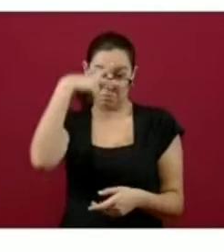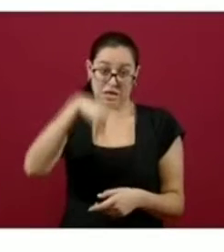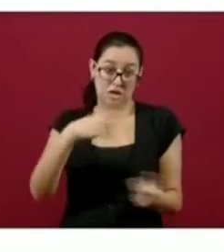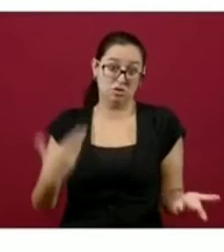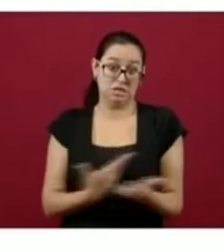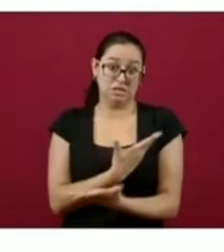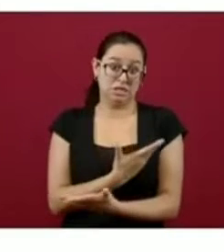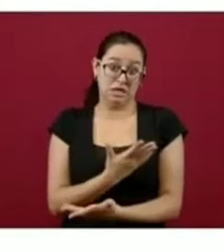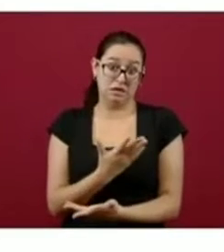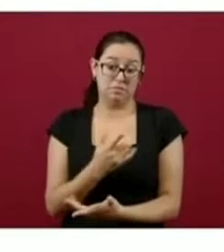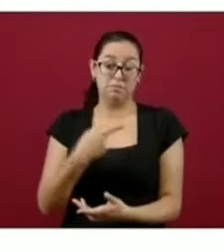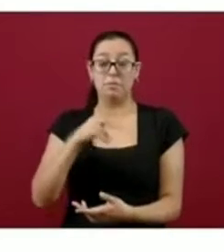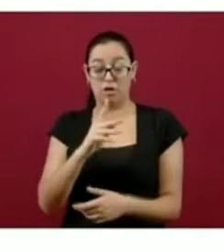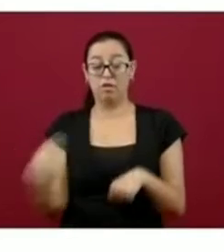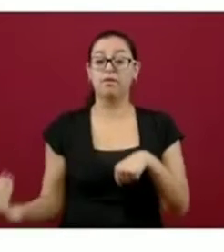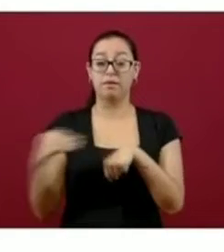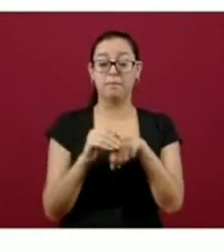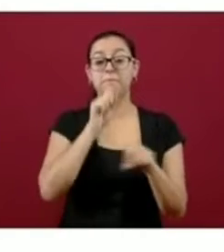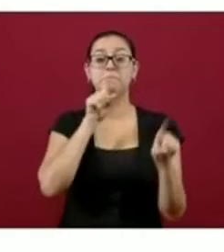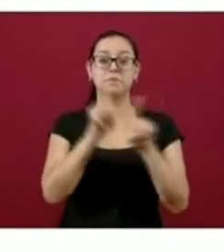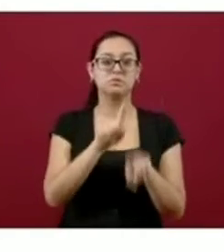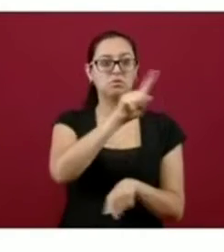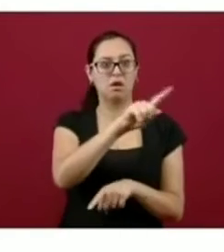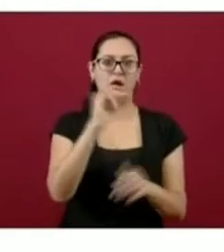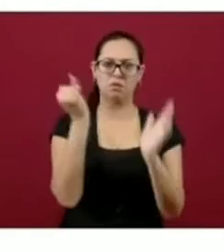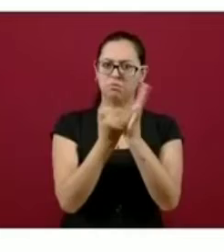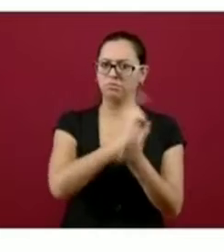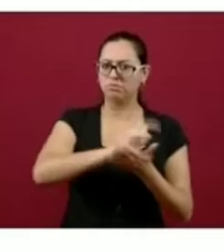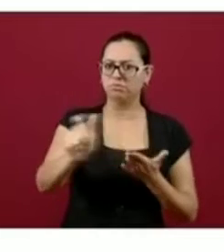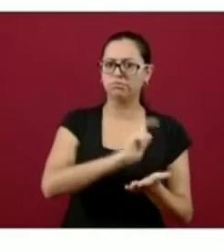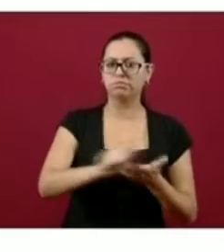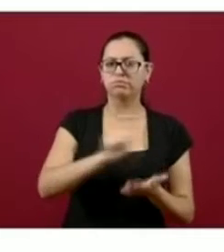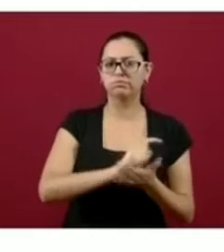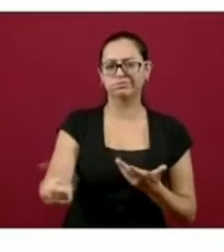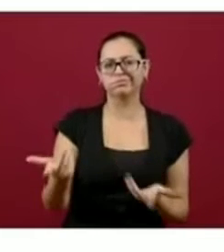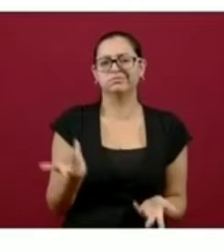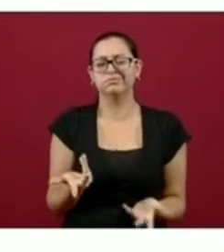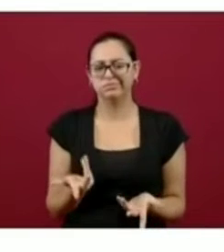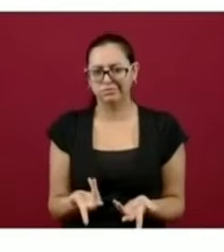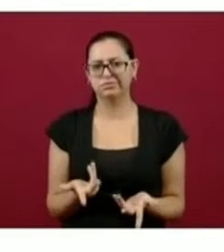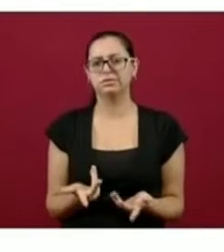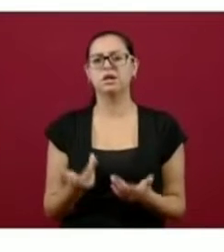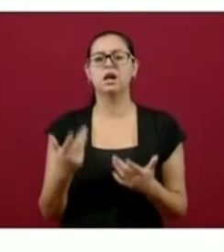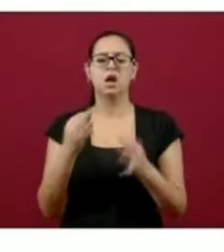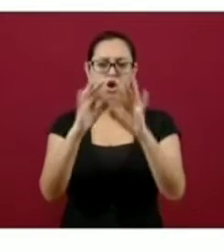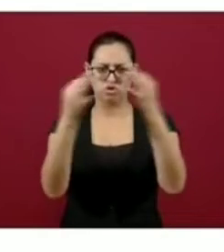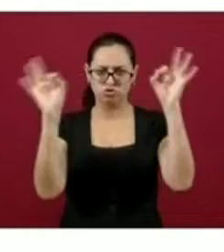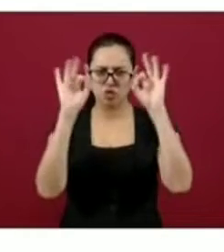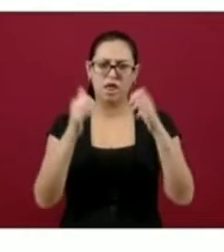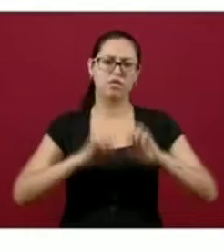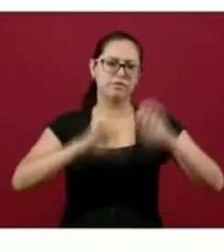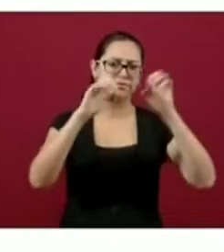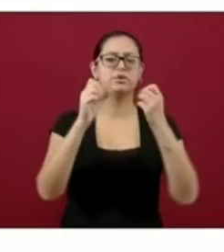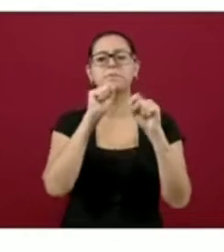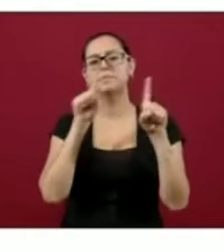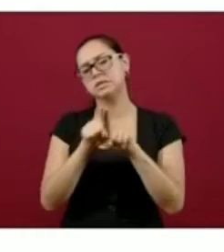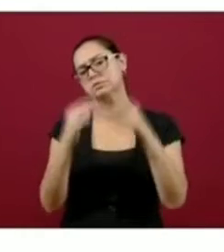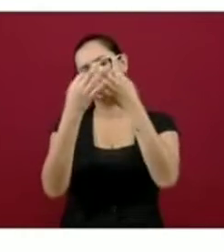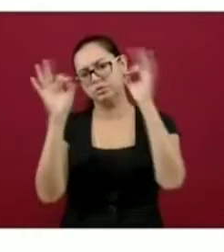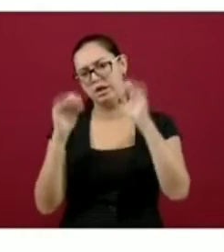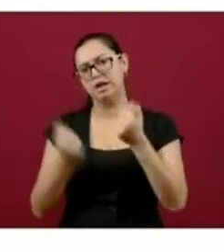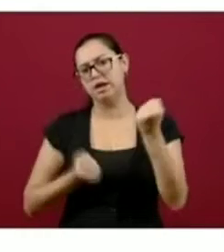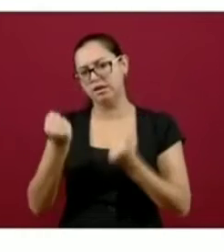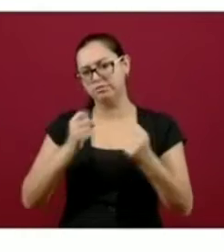es mucho, sino porque ellos son los que nos mantienen. Los consulados móviles y toda la red que tenemos en Estados